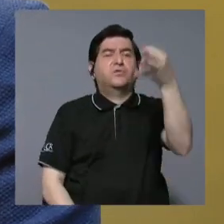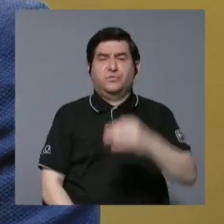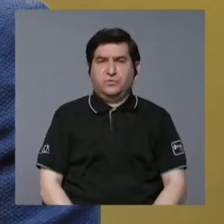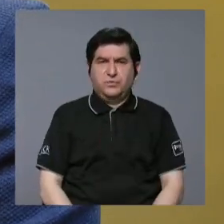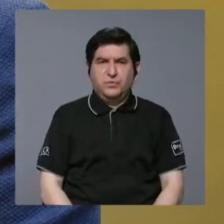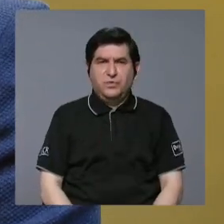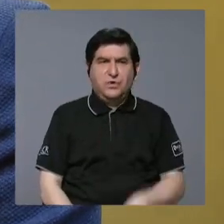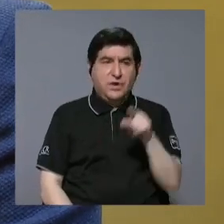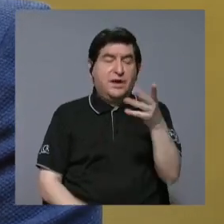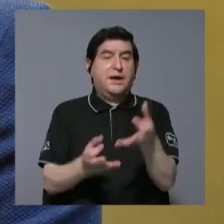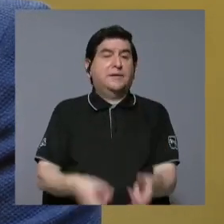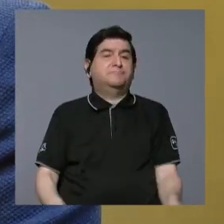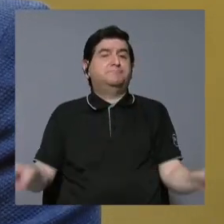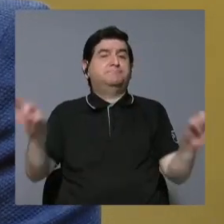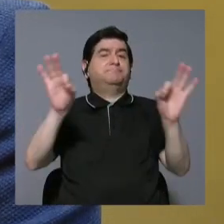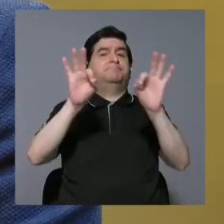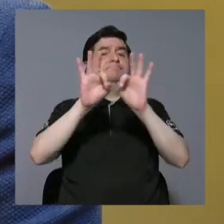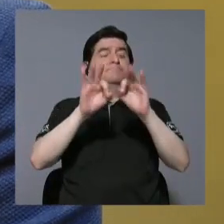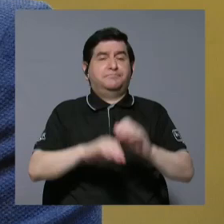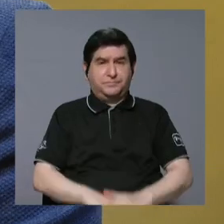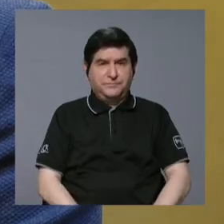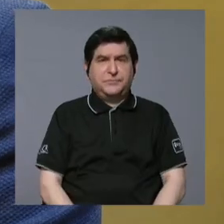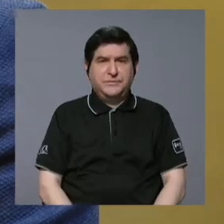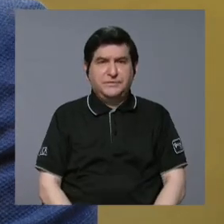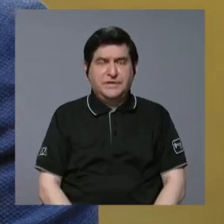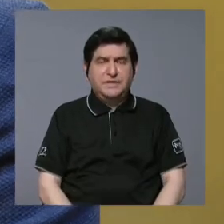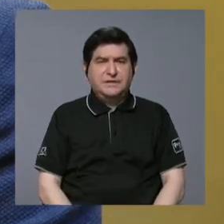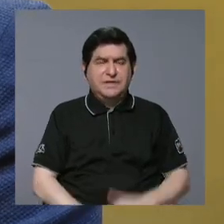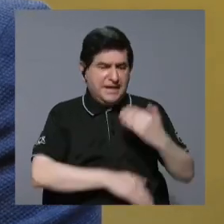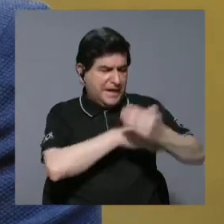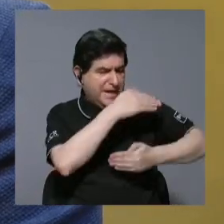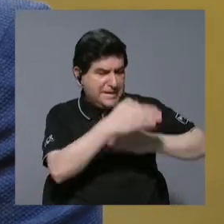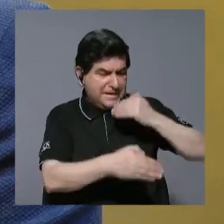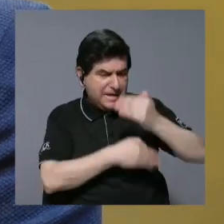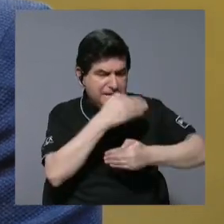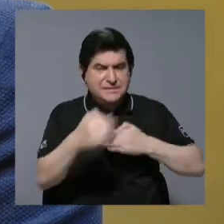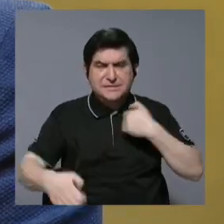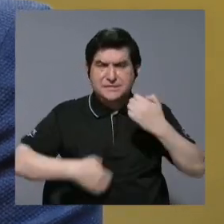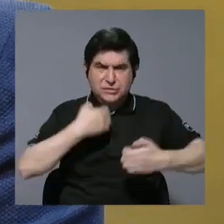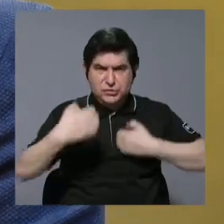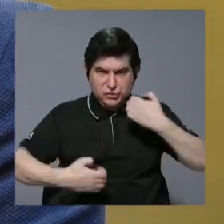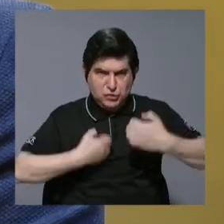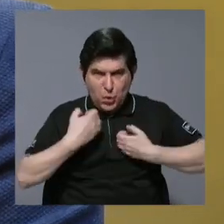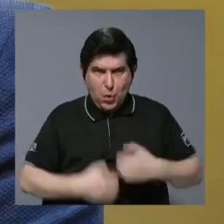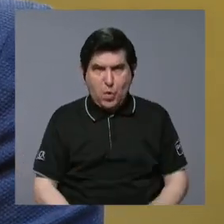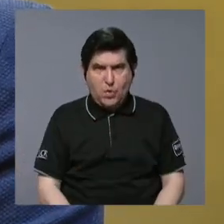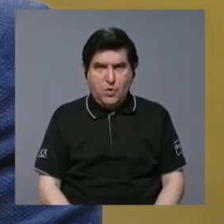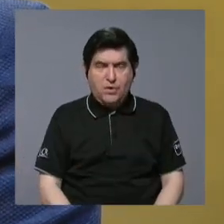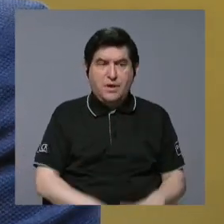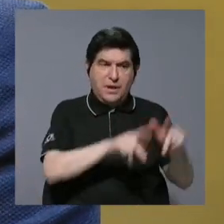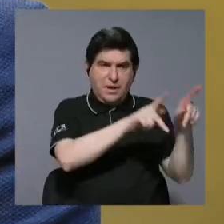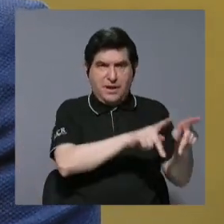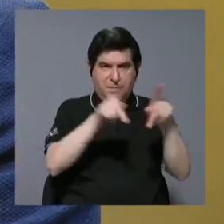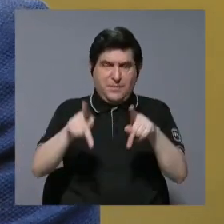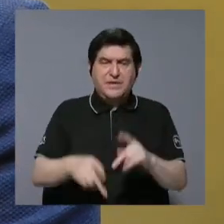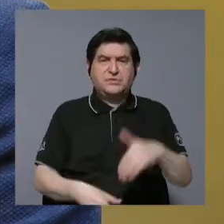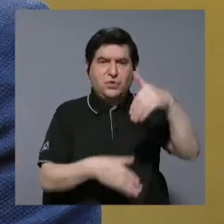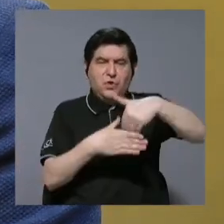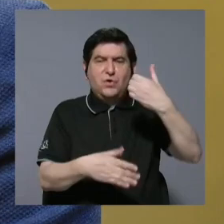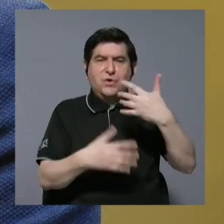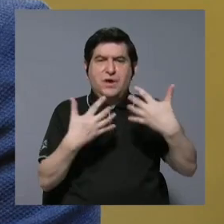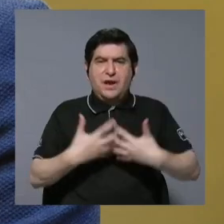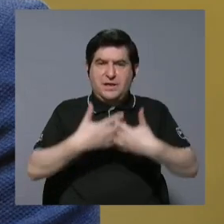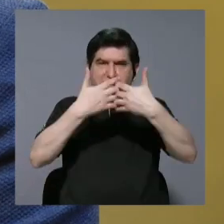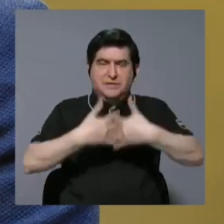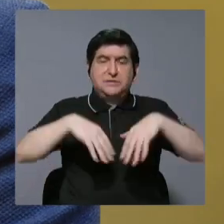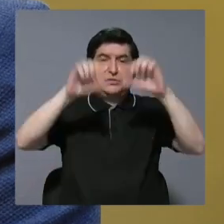ahí recobra la importancia precisamente de cómo gestionar esas emociones en los colaboradores en la empresa para